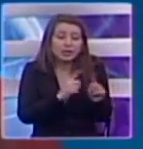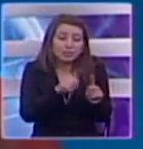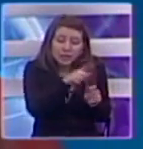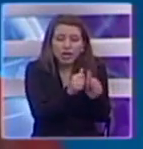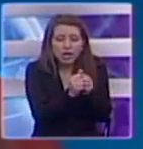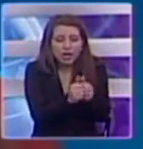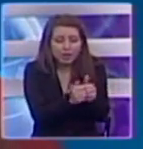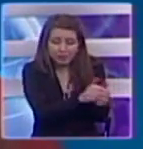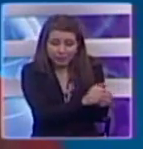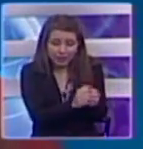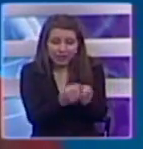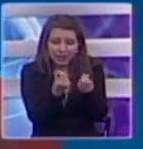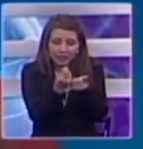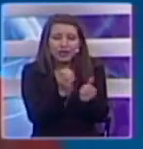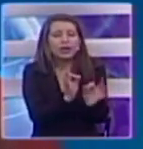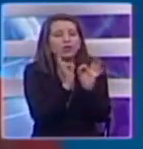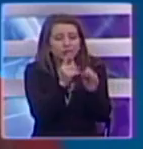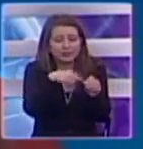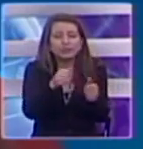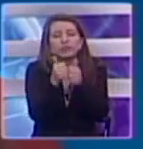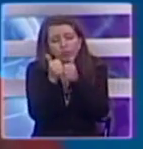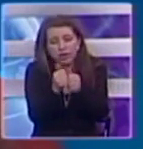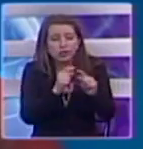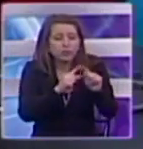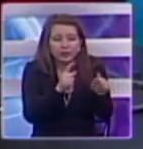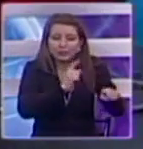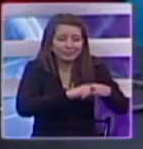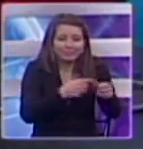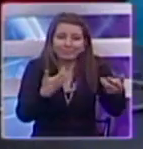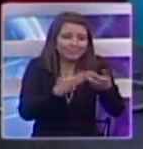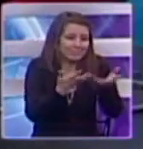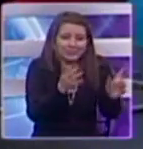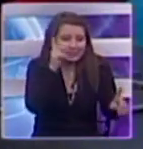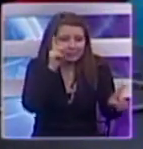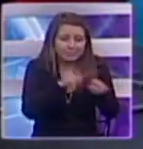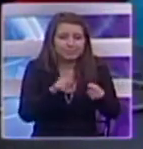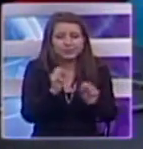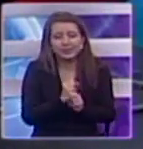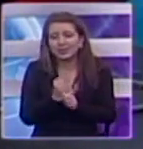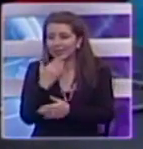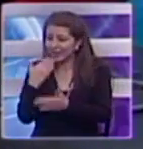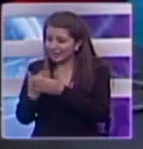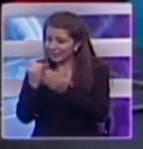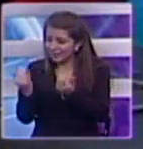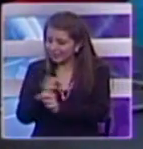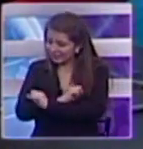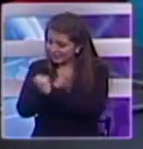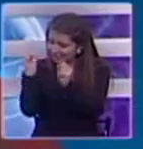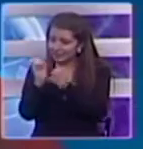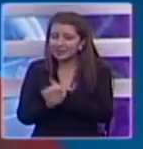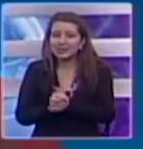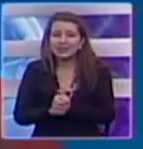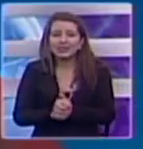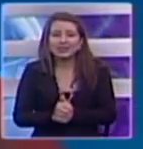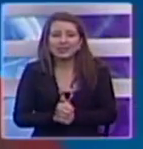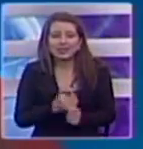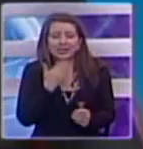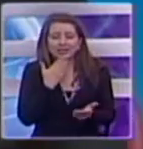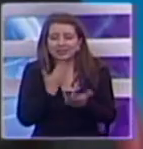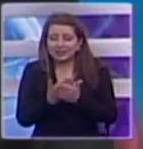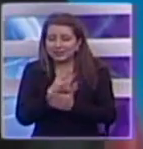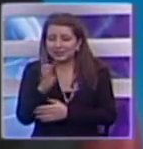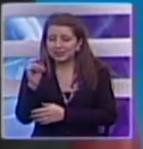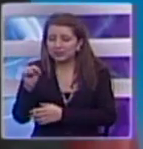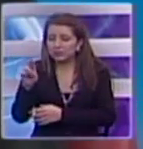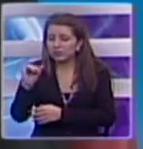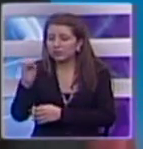es potente y es muy, muy favorable. Economista, quiero agradecerle por haber estado con nosotros esta mañana. Que tenga buen día. Muchas gracias. Gracias a Mauricio